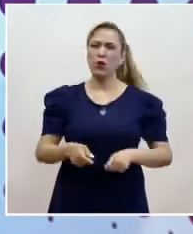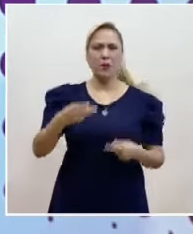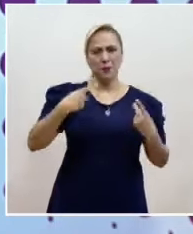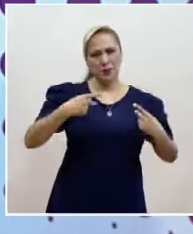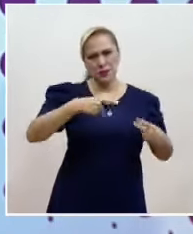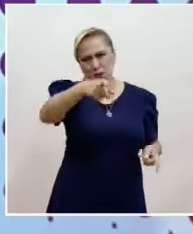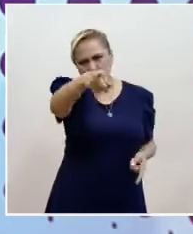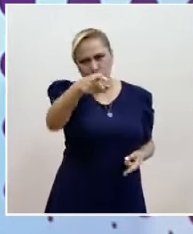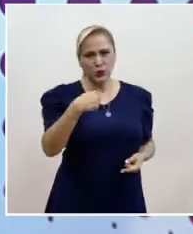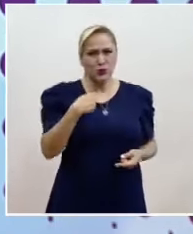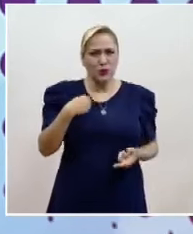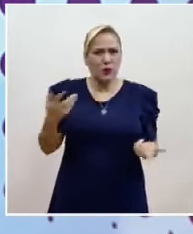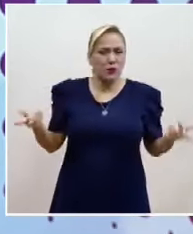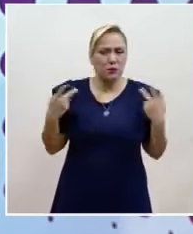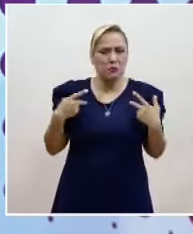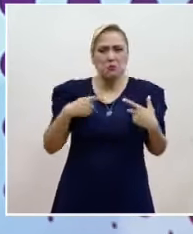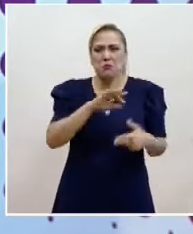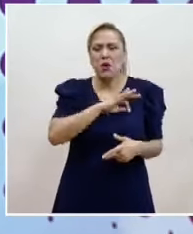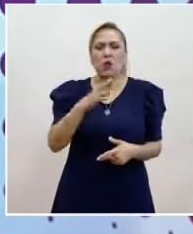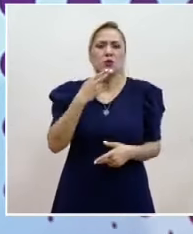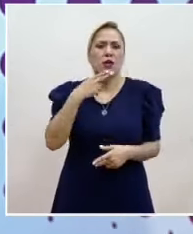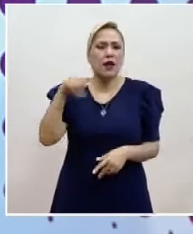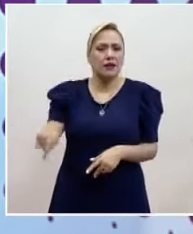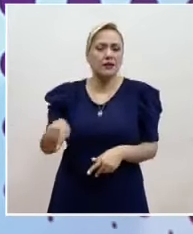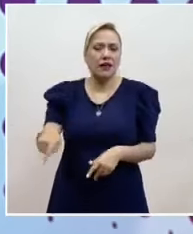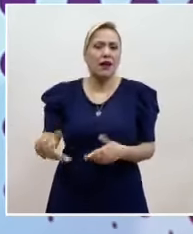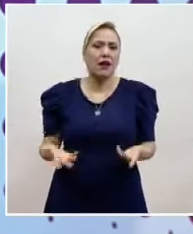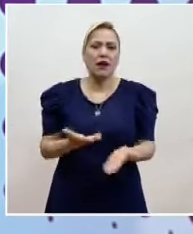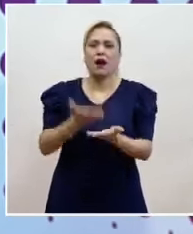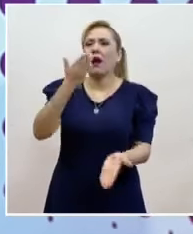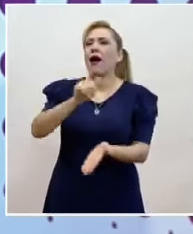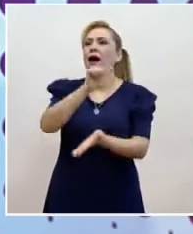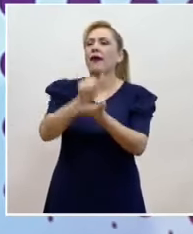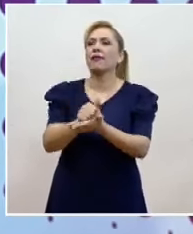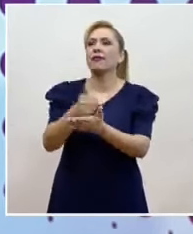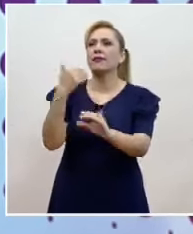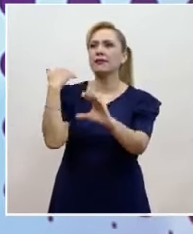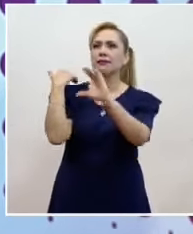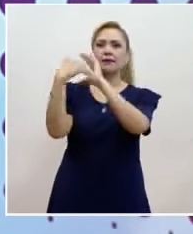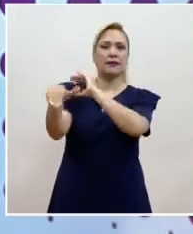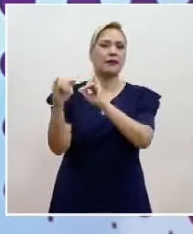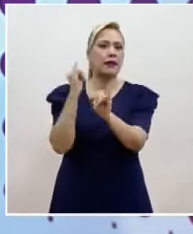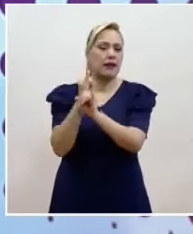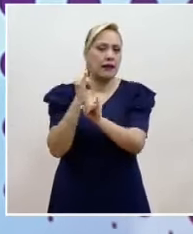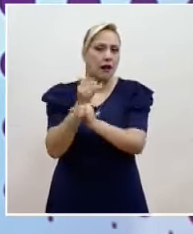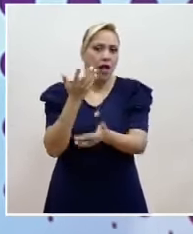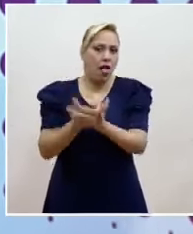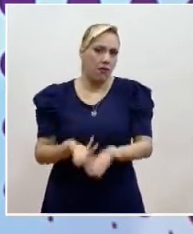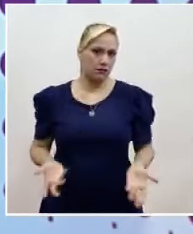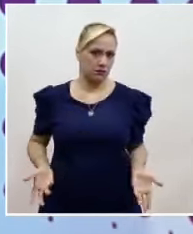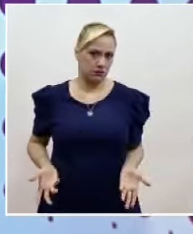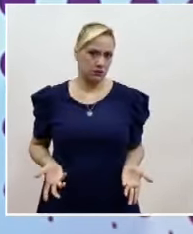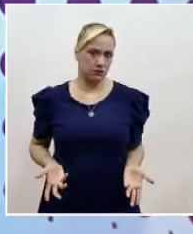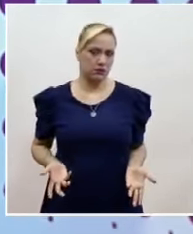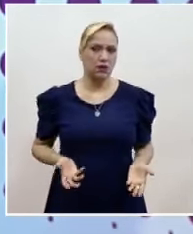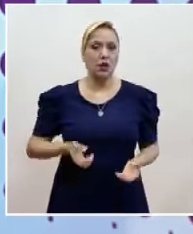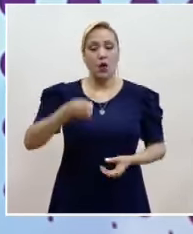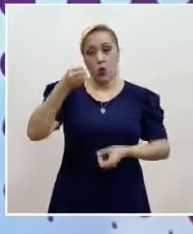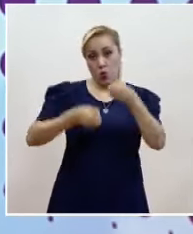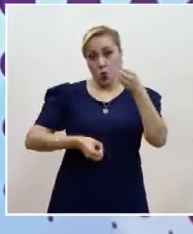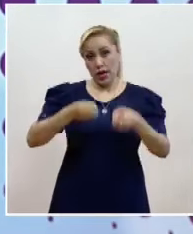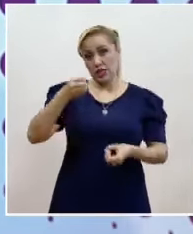ciudadano, cualquier persona puede utilizar pues estas herramientas que son necesarias. Evidentemente acudir a un juicio siempre implicará